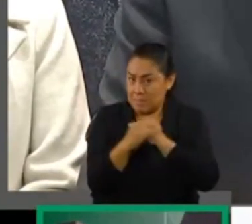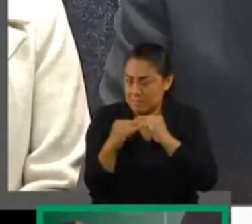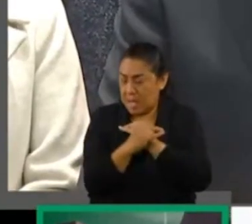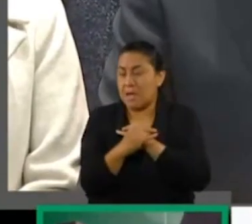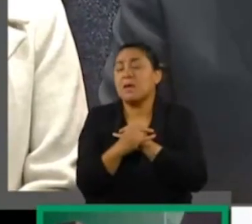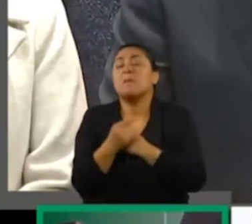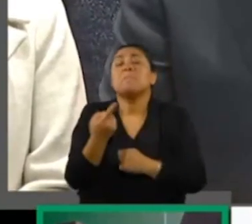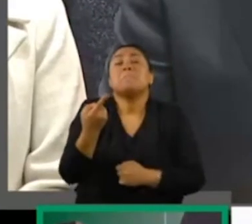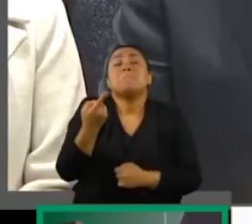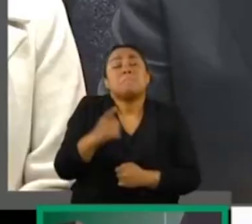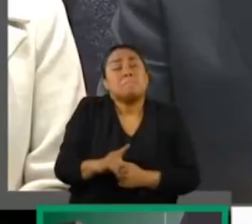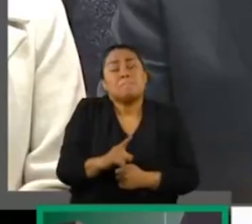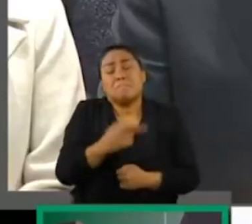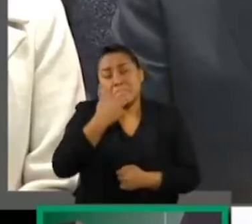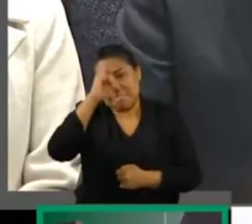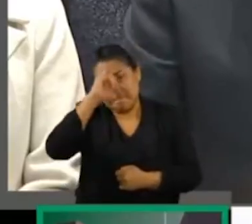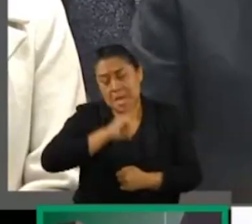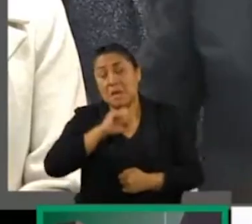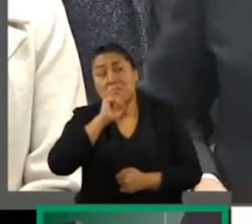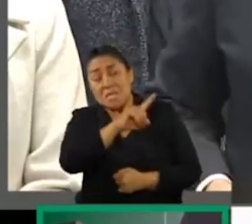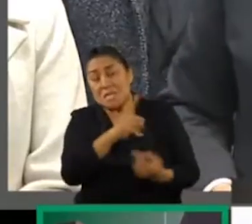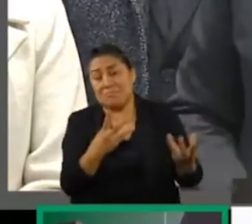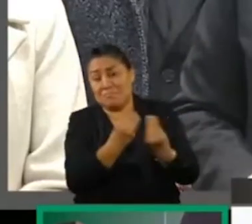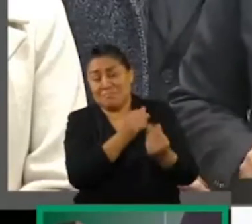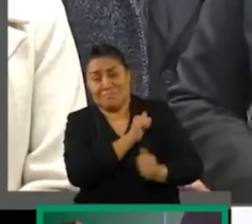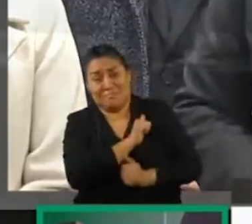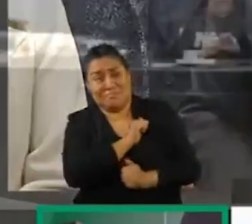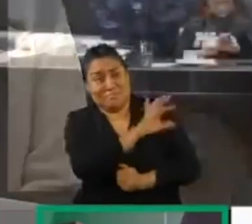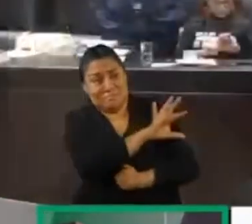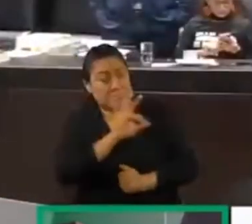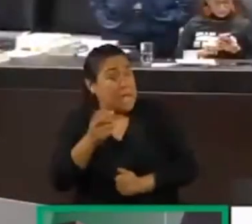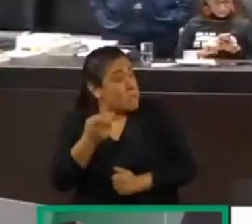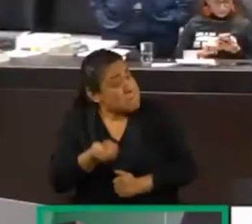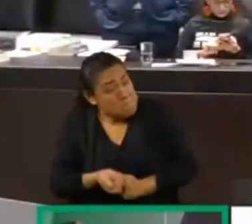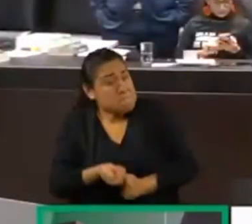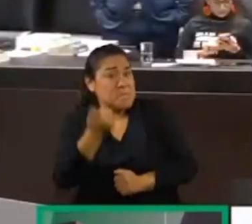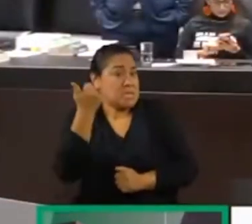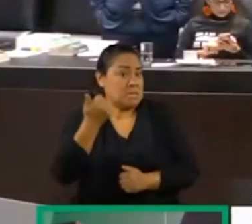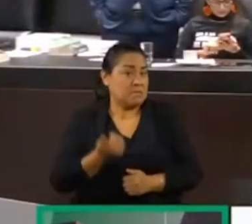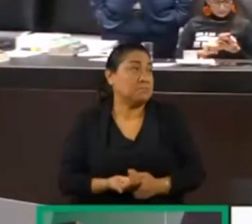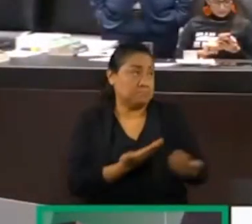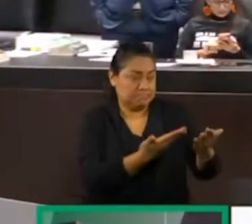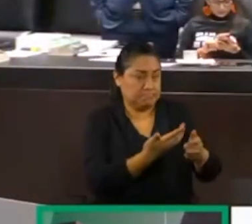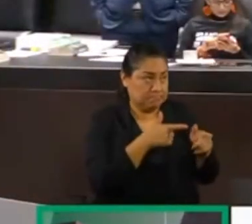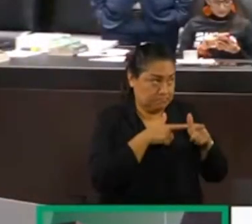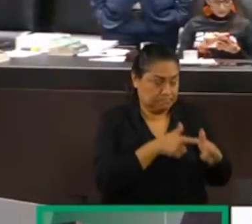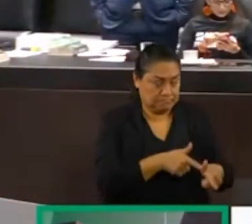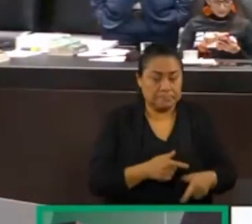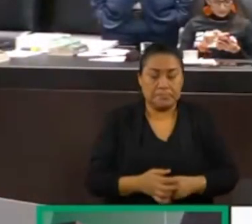mando fue un almirante de la Armada Mexicana. Continúo,